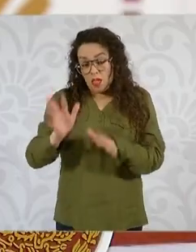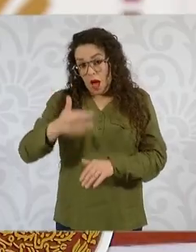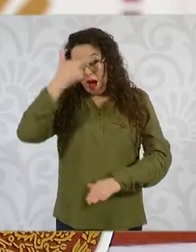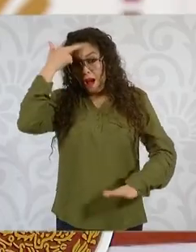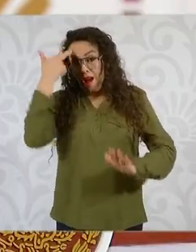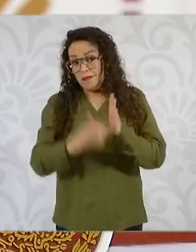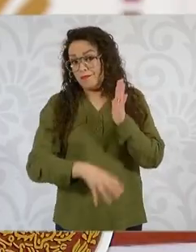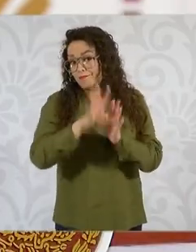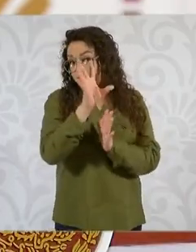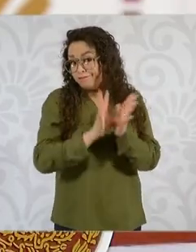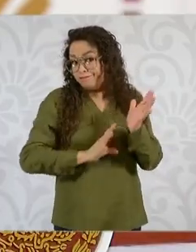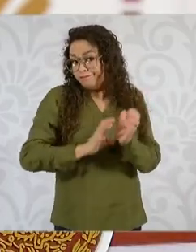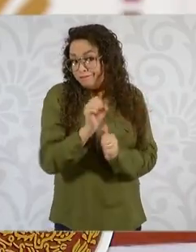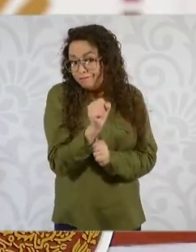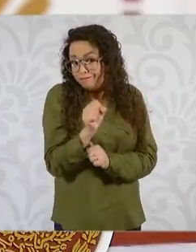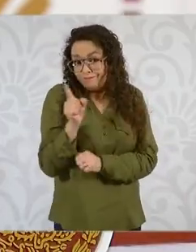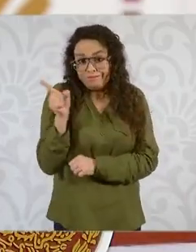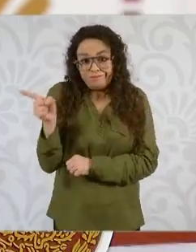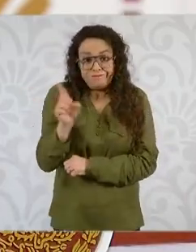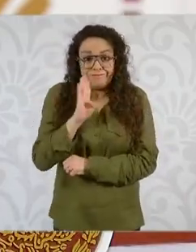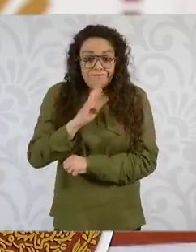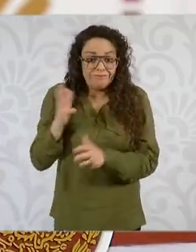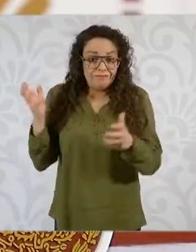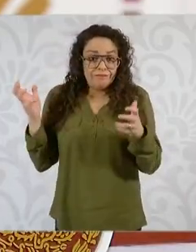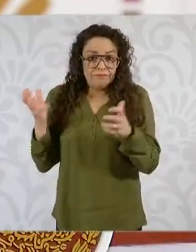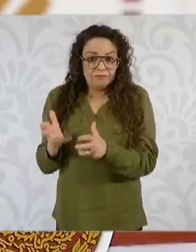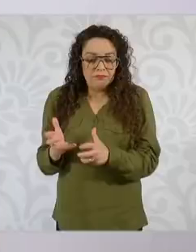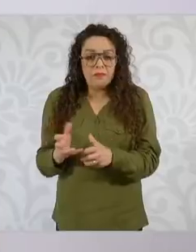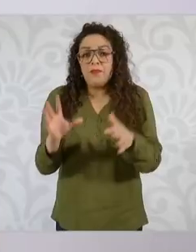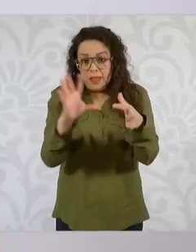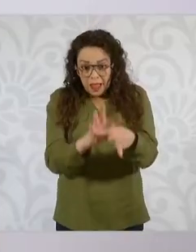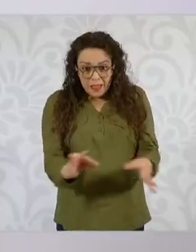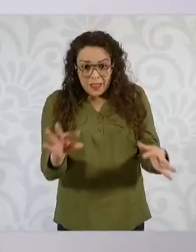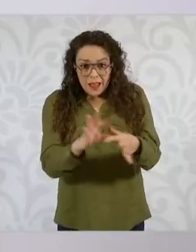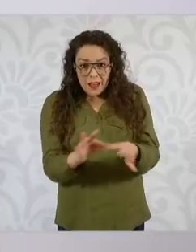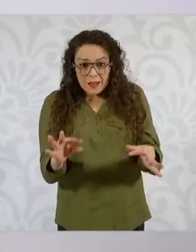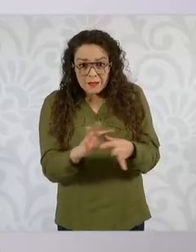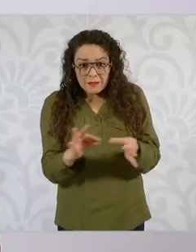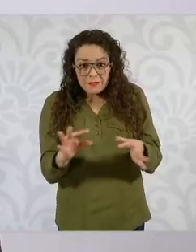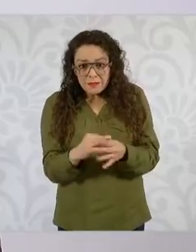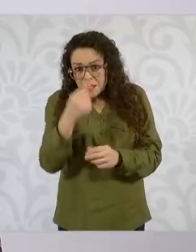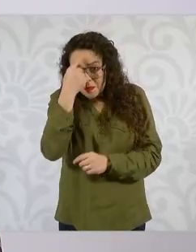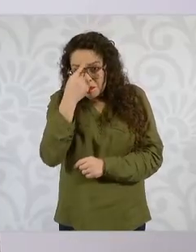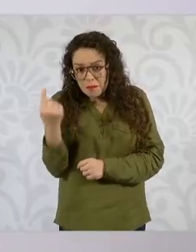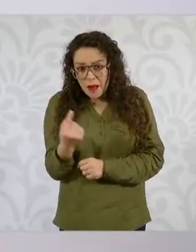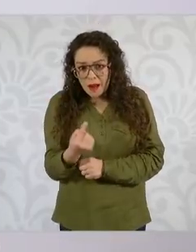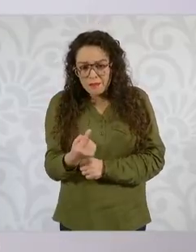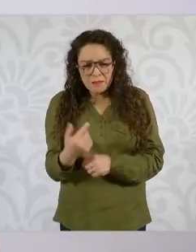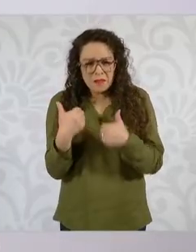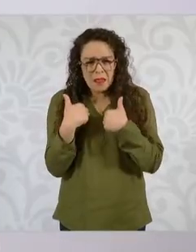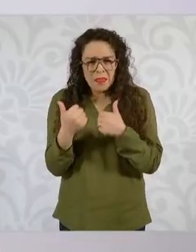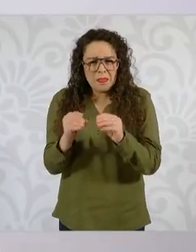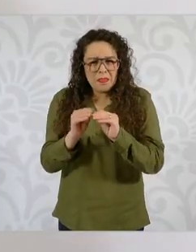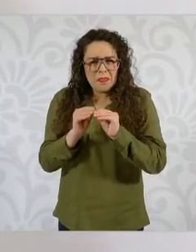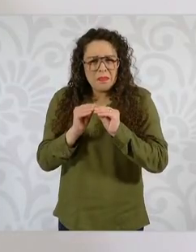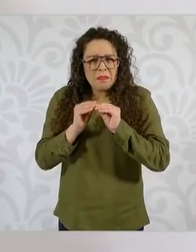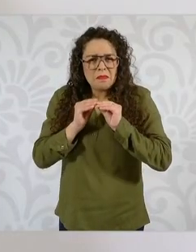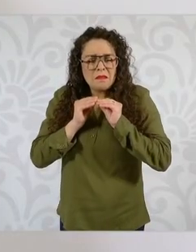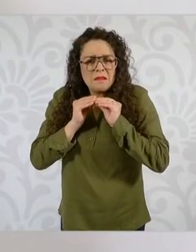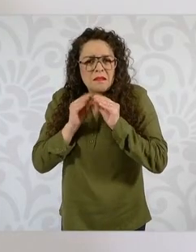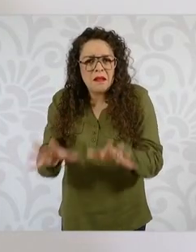no lo explico, es clarísimo, es obvio el conflicto de interés que tiene. Es un caso